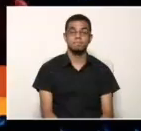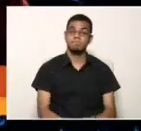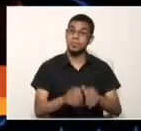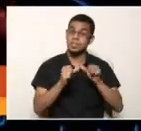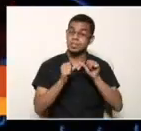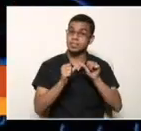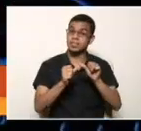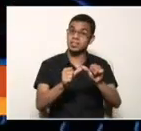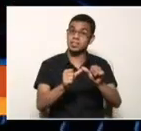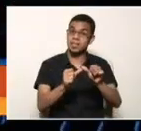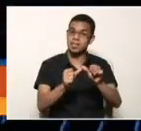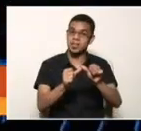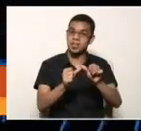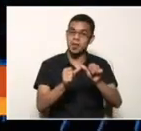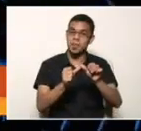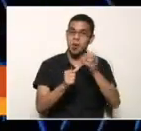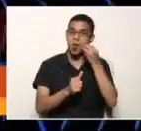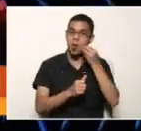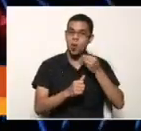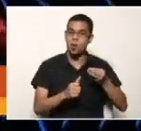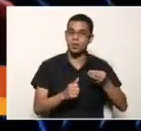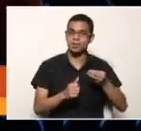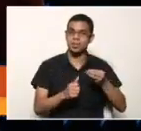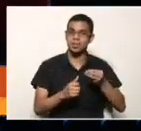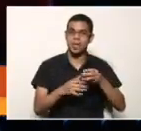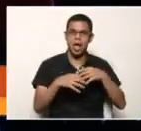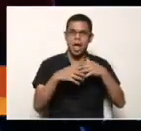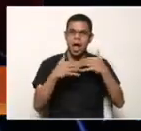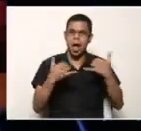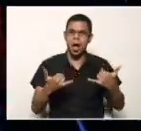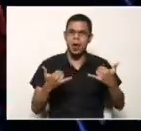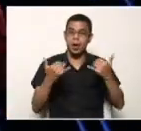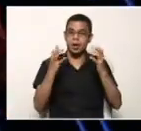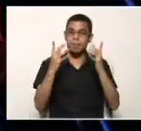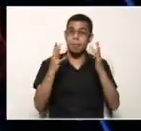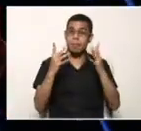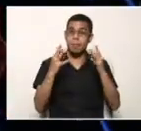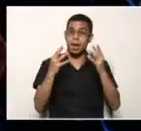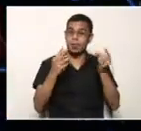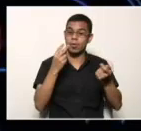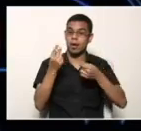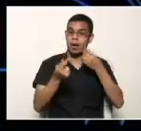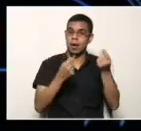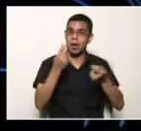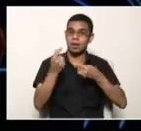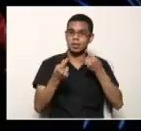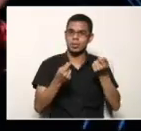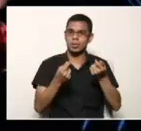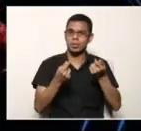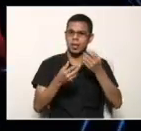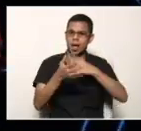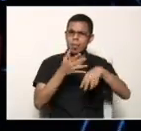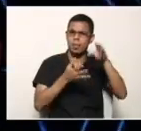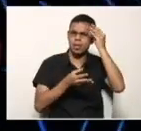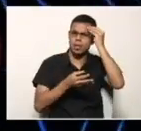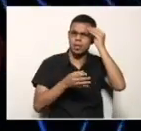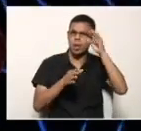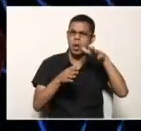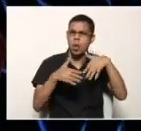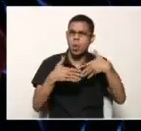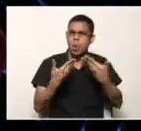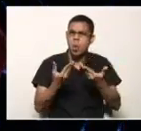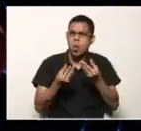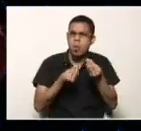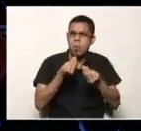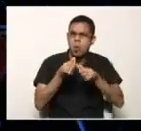Continuamos, chicos y chicas, pues ahora es el turno de nuestra sección Manos Creativas, donde aprenderemos cómo diagnosticar alguna falla en nuestra PC,